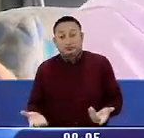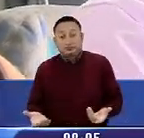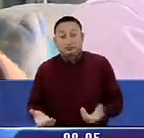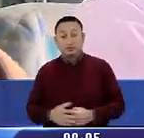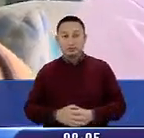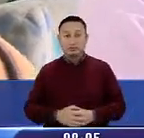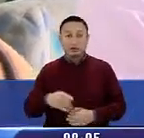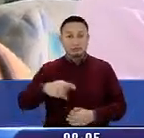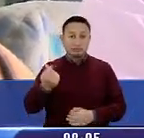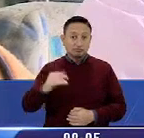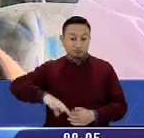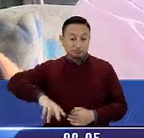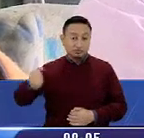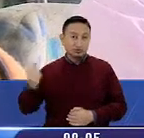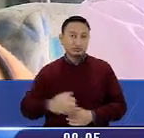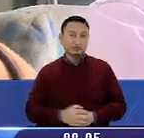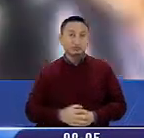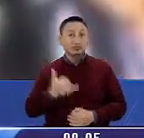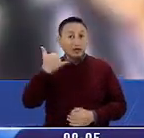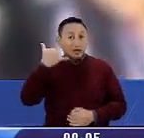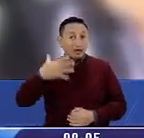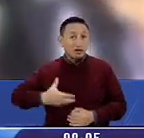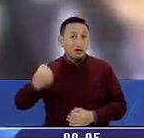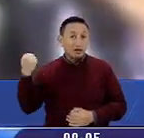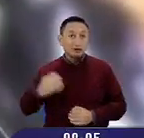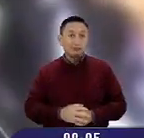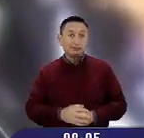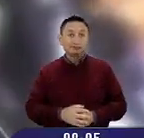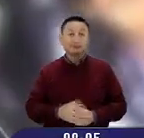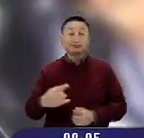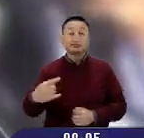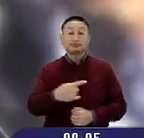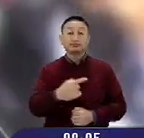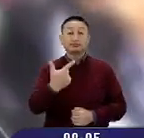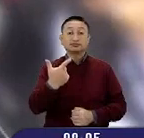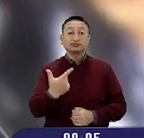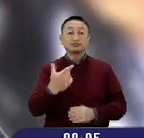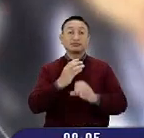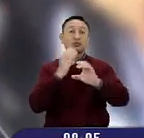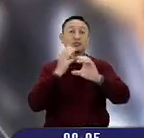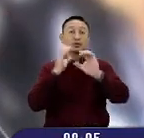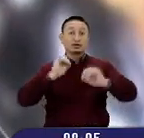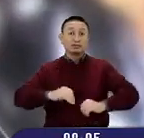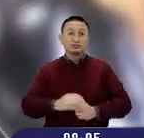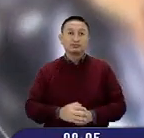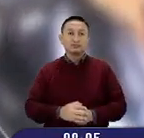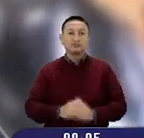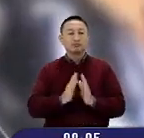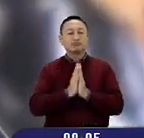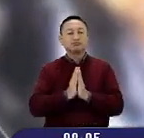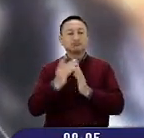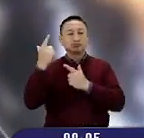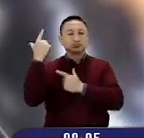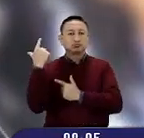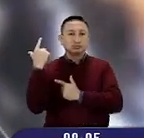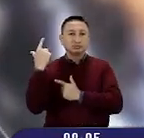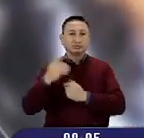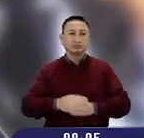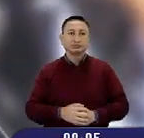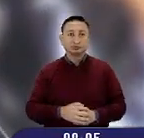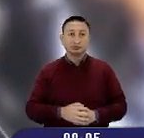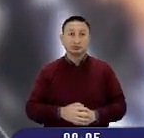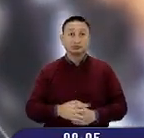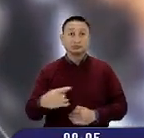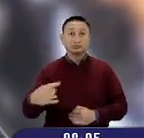Nos roban la plata, el dinero, los teléfonos. Desde el transporte interparroquial piden presencia militar en las vías, sobre todo